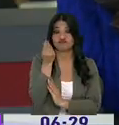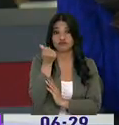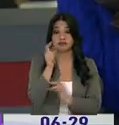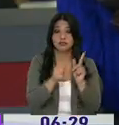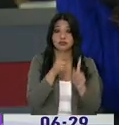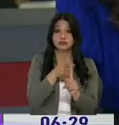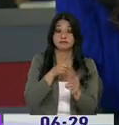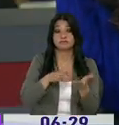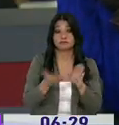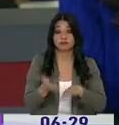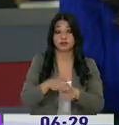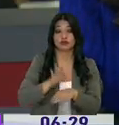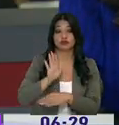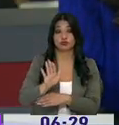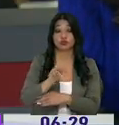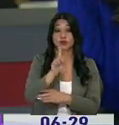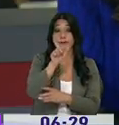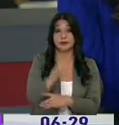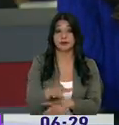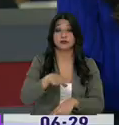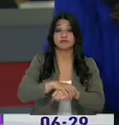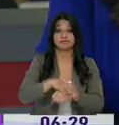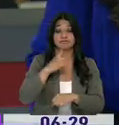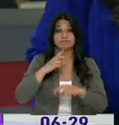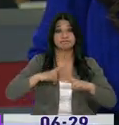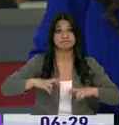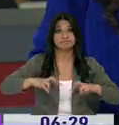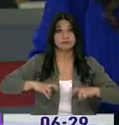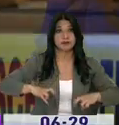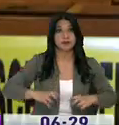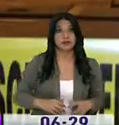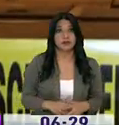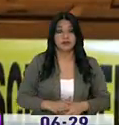asesinato. Una persona fue detenida para investigación.